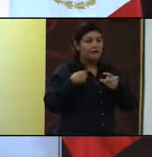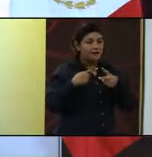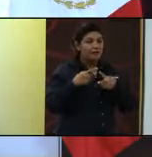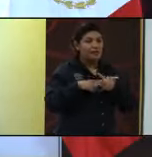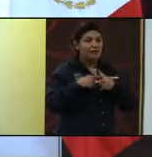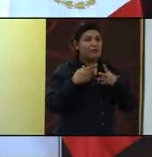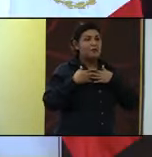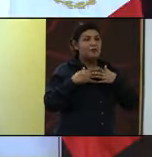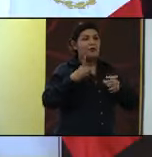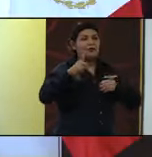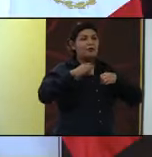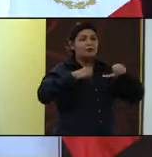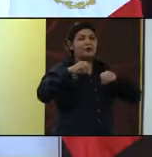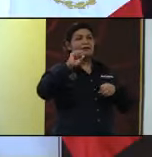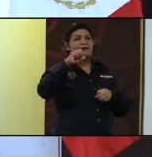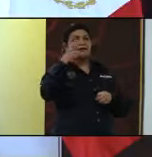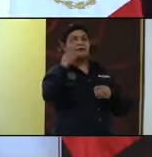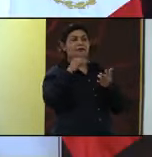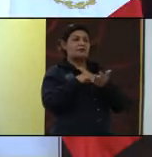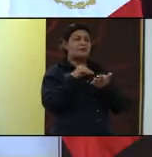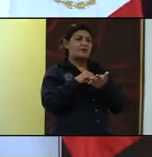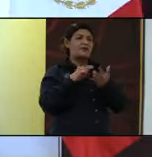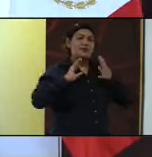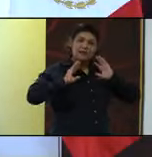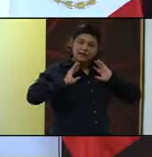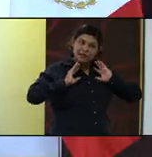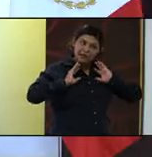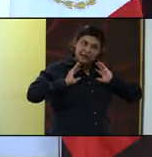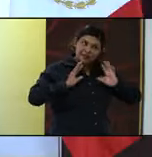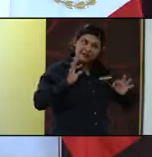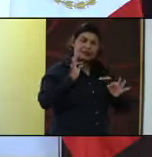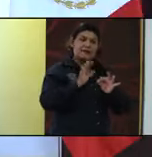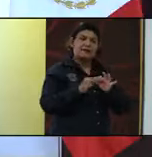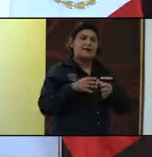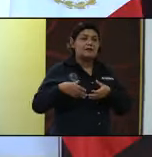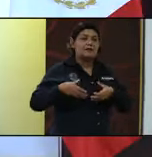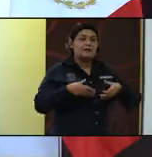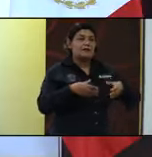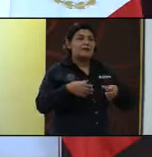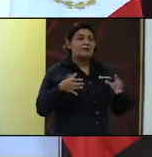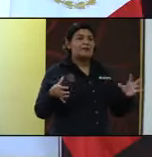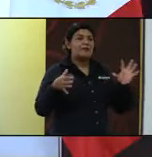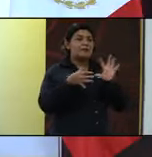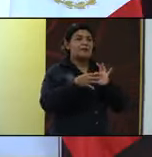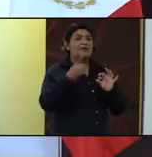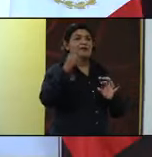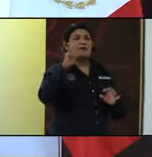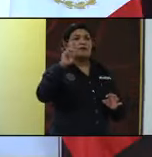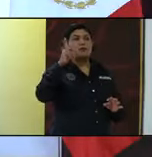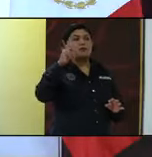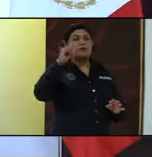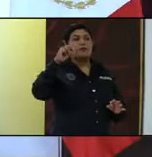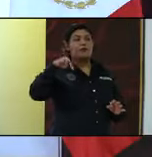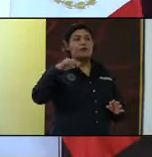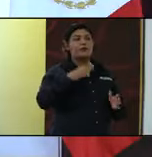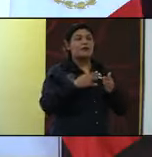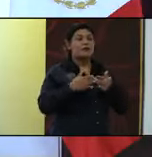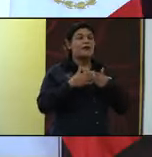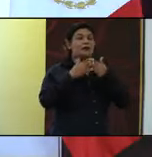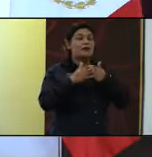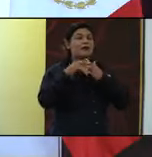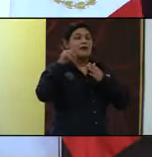de 61 millones de pesos que ya se está concluyendo, que es la línea de conducción de la planta Dupor hacia el barquito donde